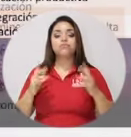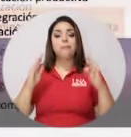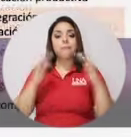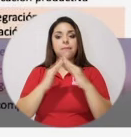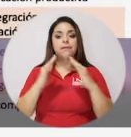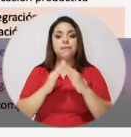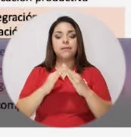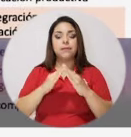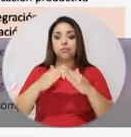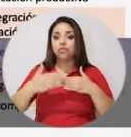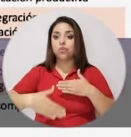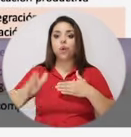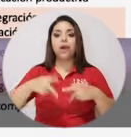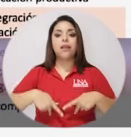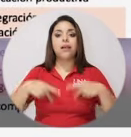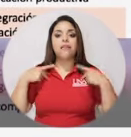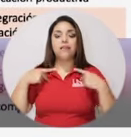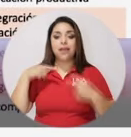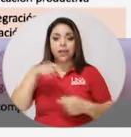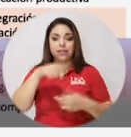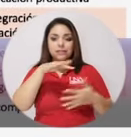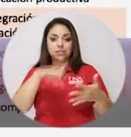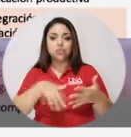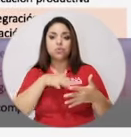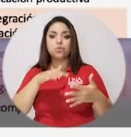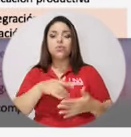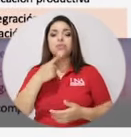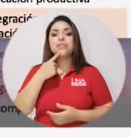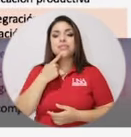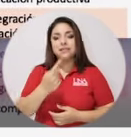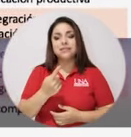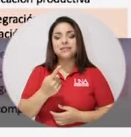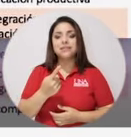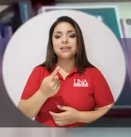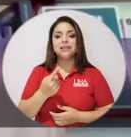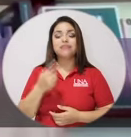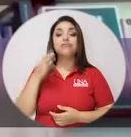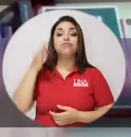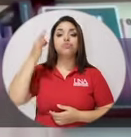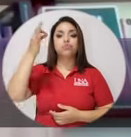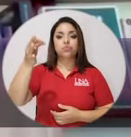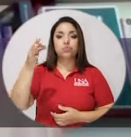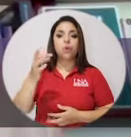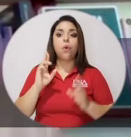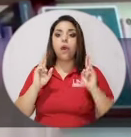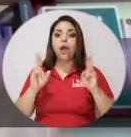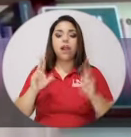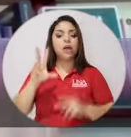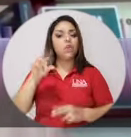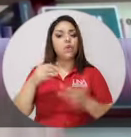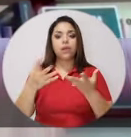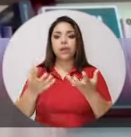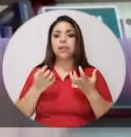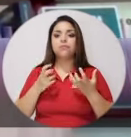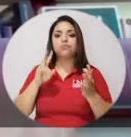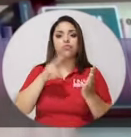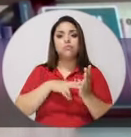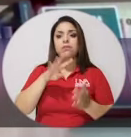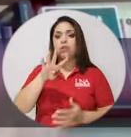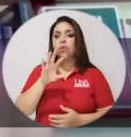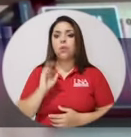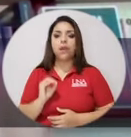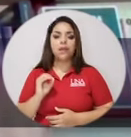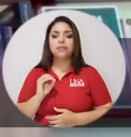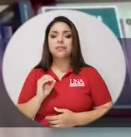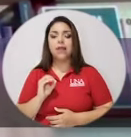nuestras vidas, que es el escenario apuesta que plantea este estudio. Por supuesto que no quisiéramos generar en el 2040 el escenario